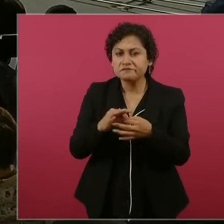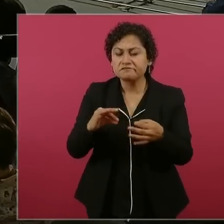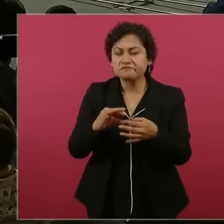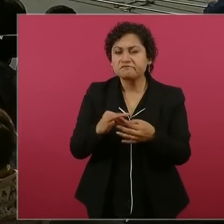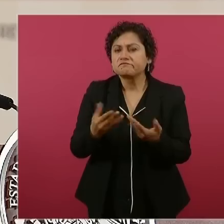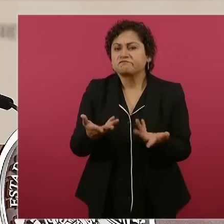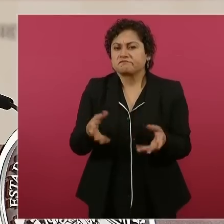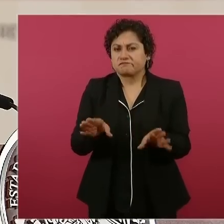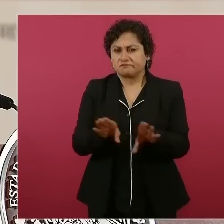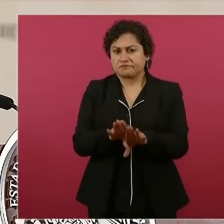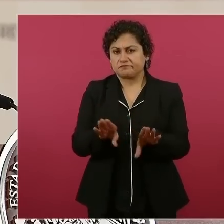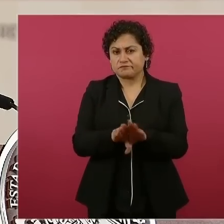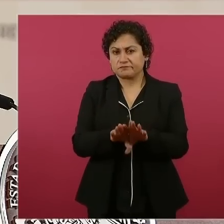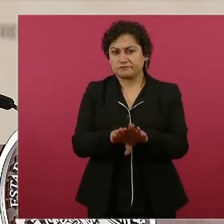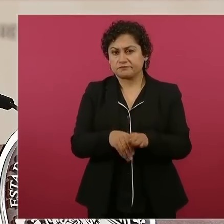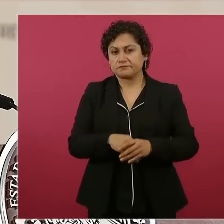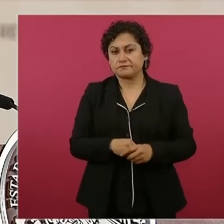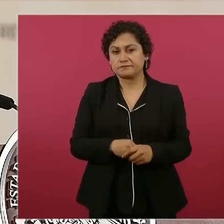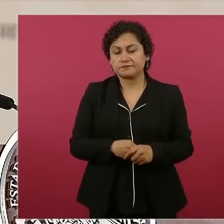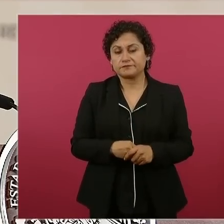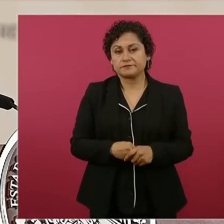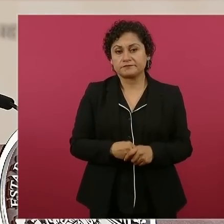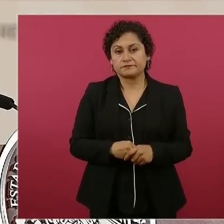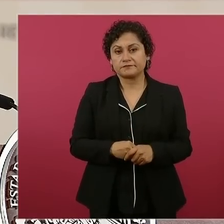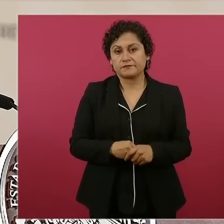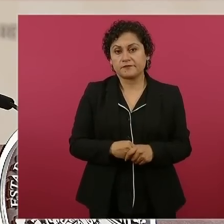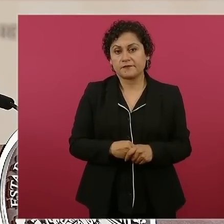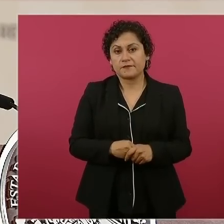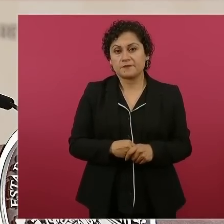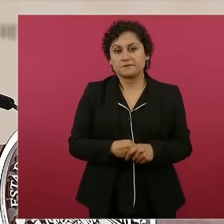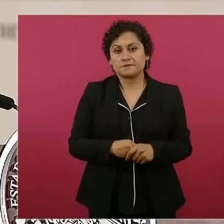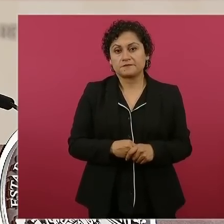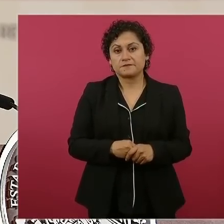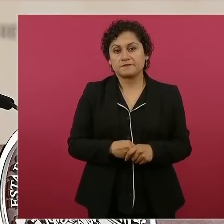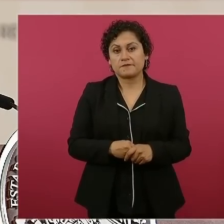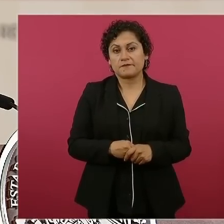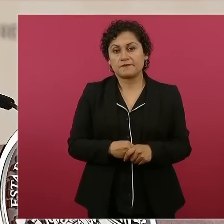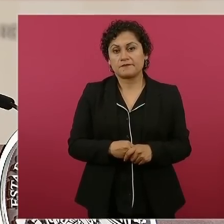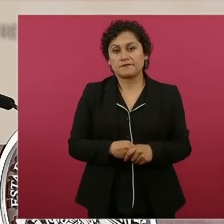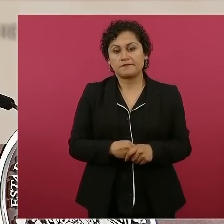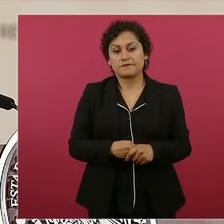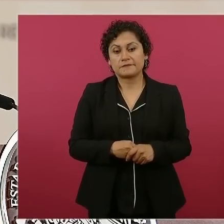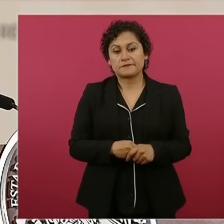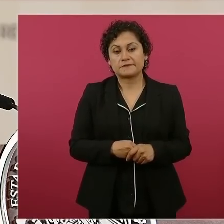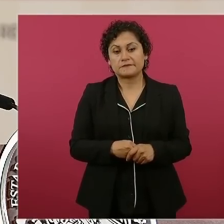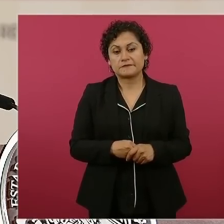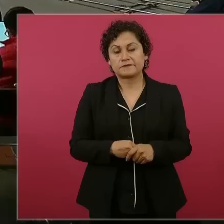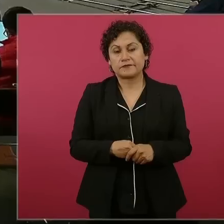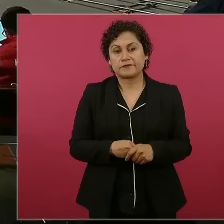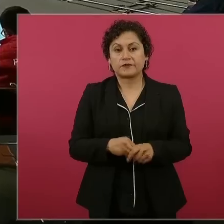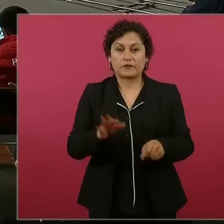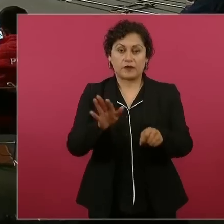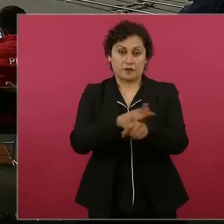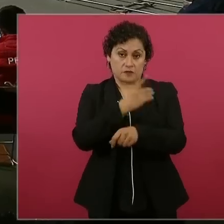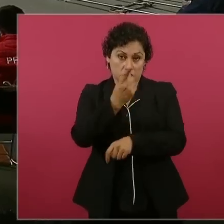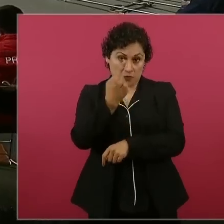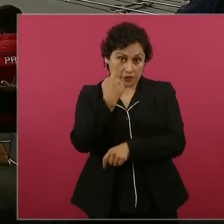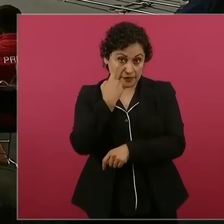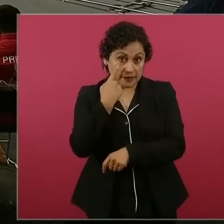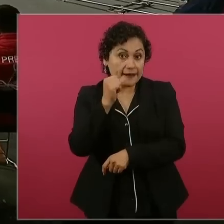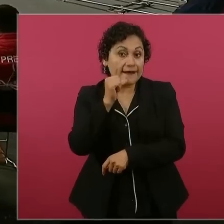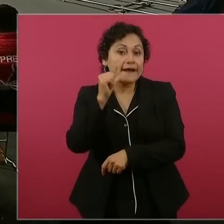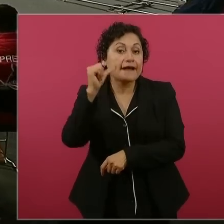¿Por porque ayer de los